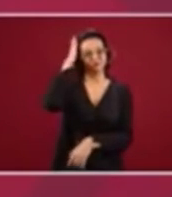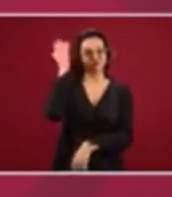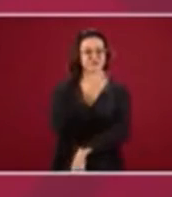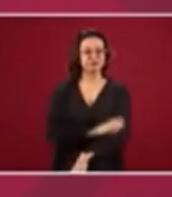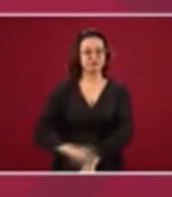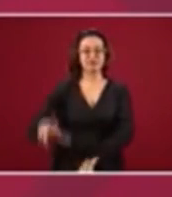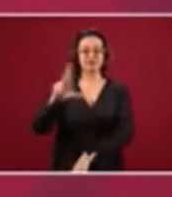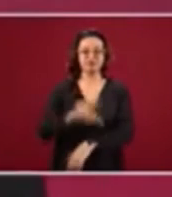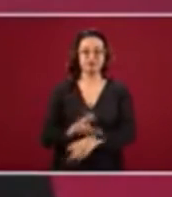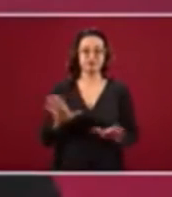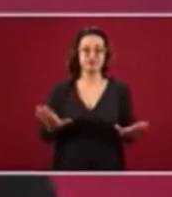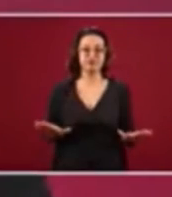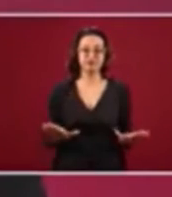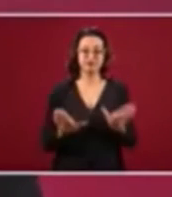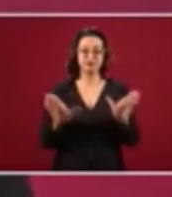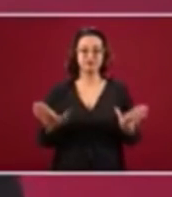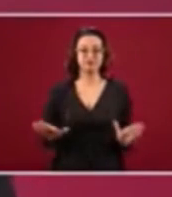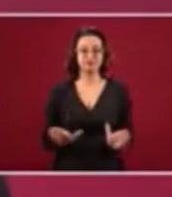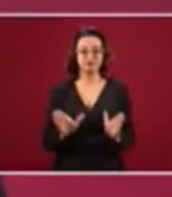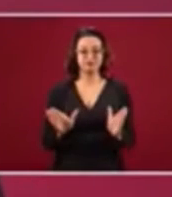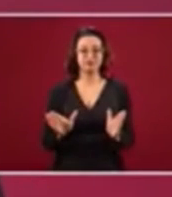promovido, va a ser